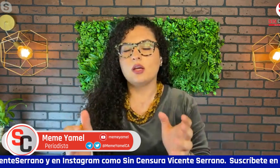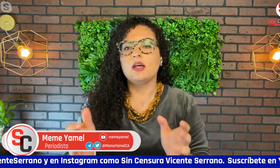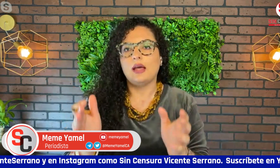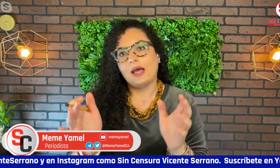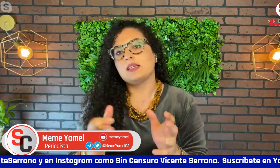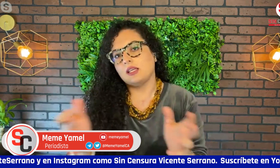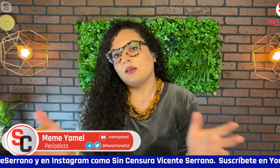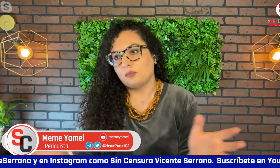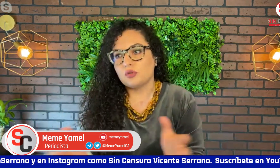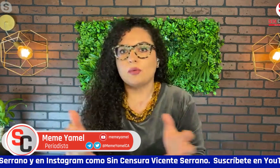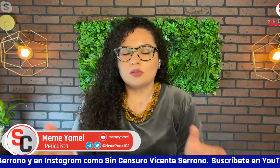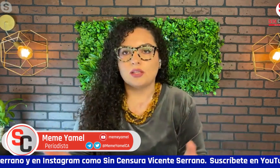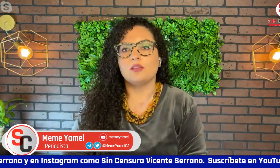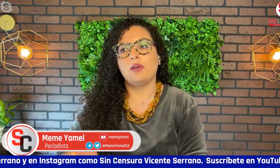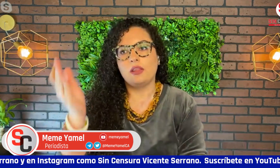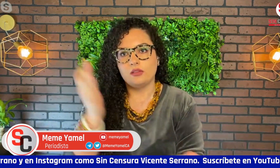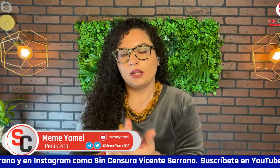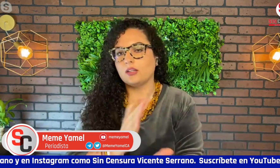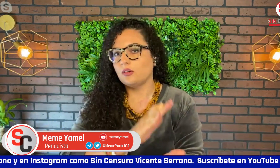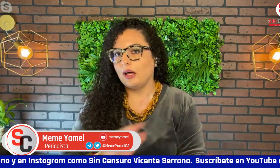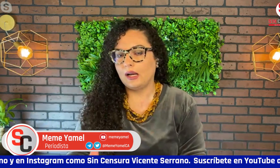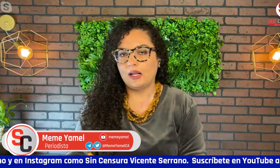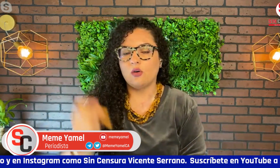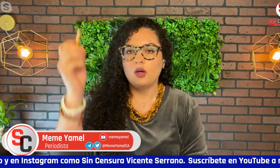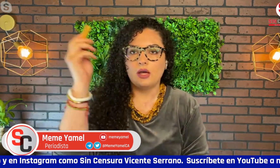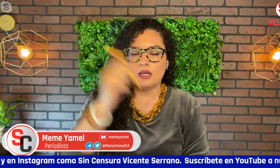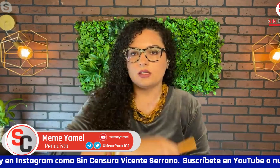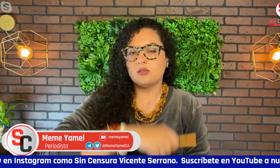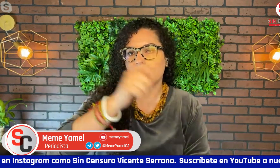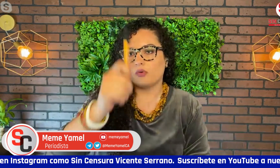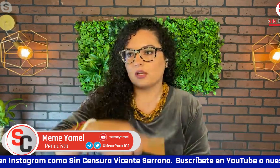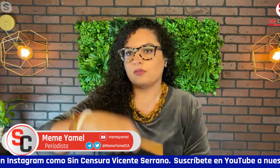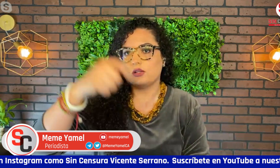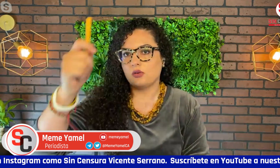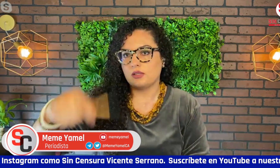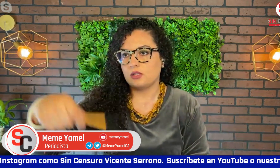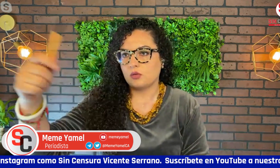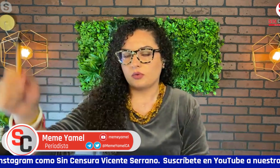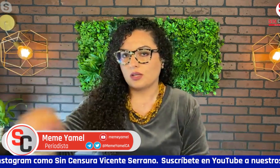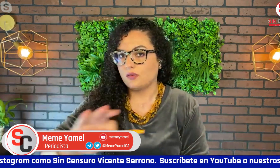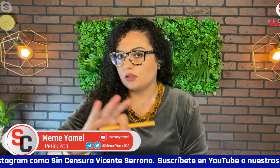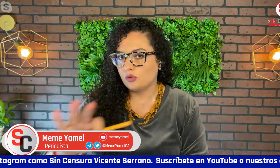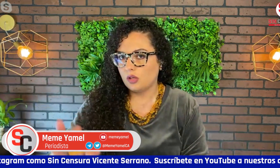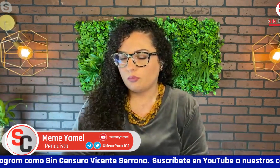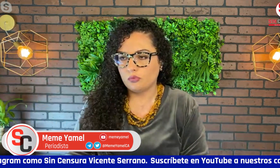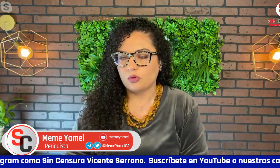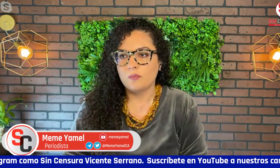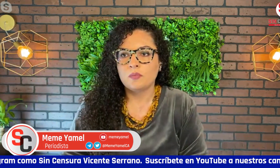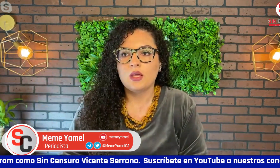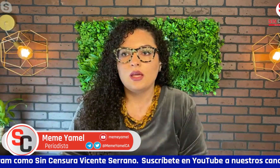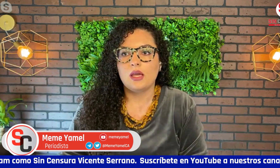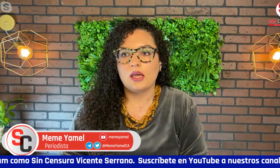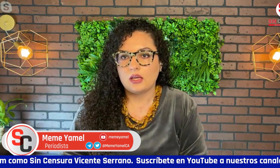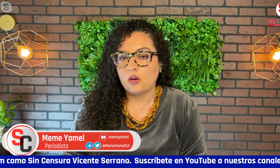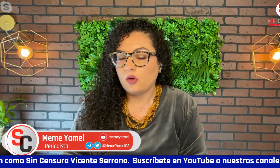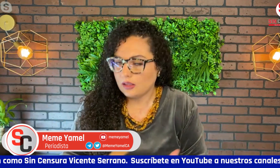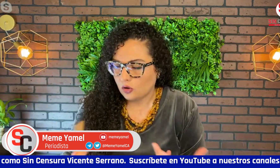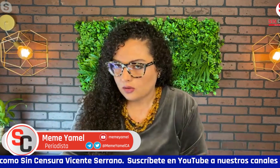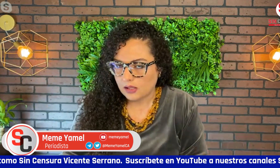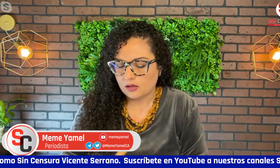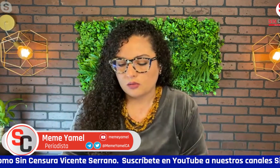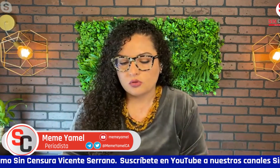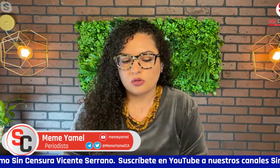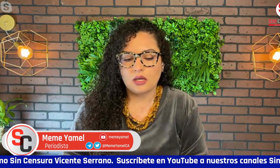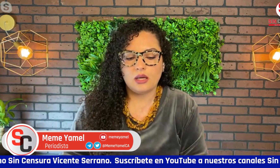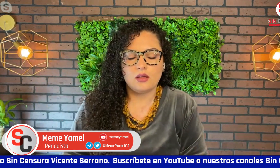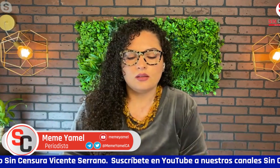sección, ahí sí, mucho menos cantinflado, directo al grano, es esto porque es falso, es esto porque es falso y punto. Creo que